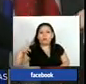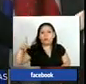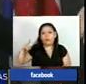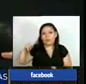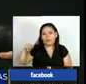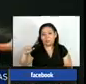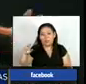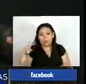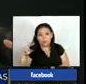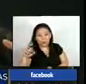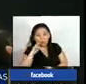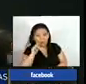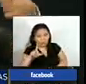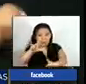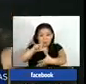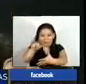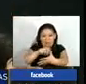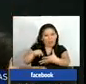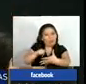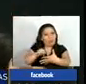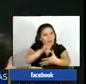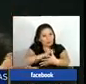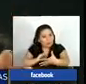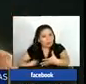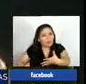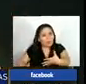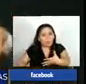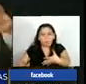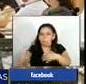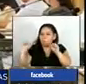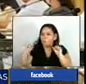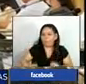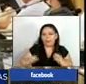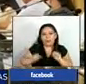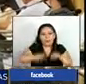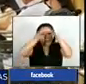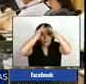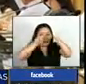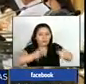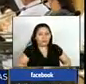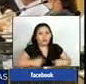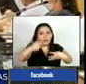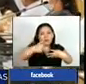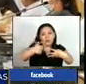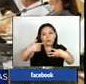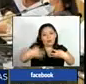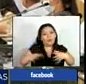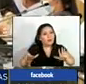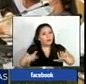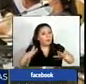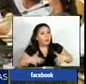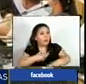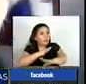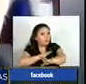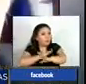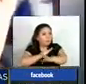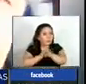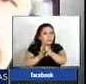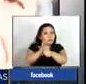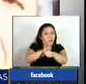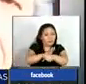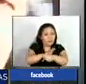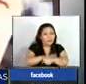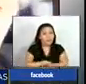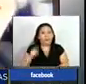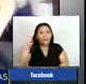único país de toda Latinoamérica donde el presidente tiene menos facultades para tomar decisiones en el combate contra el coronavirus. De acuerdo